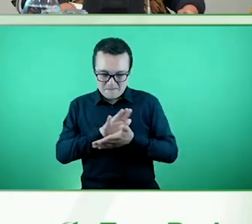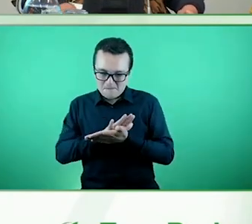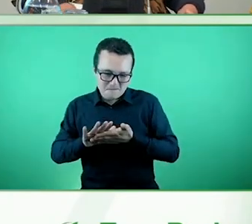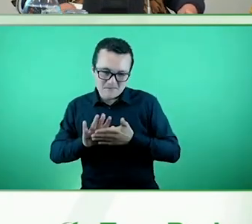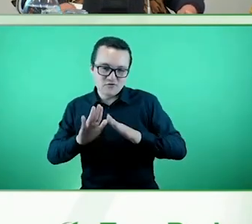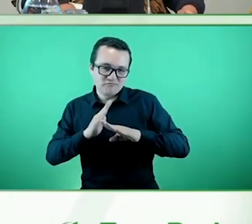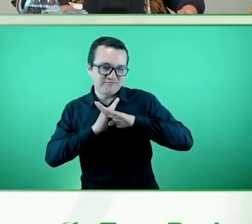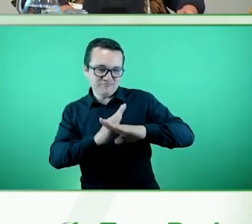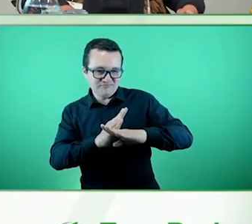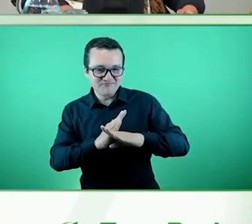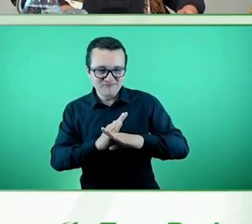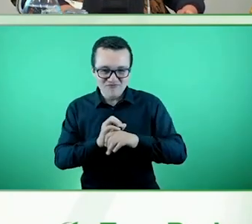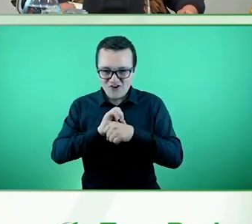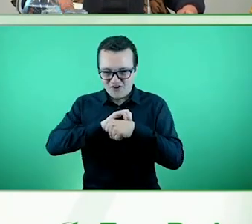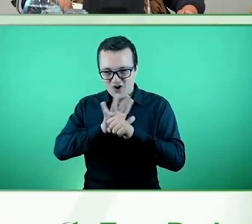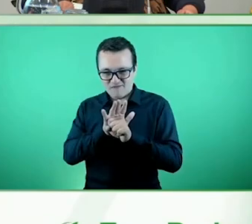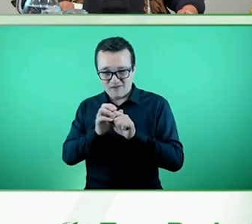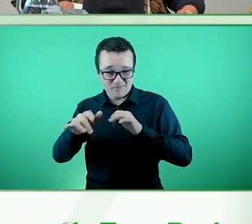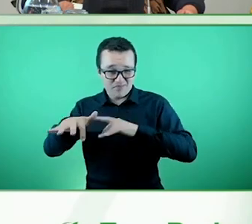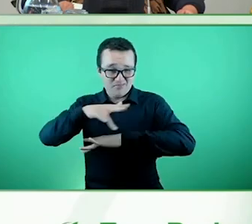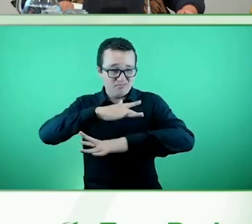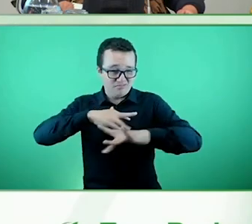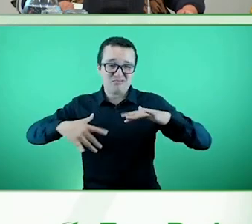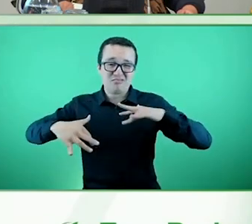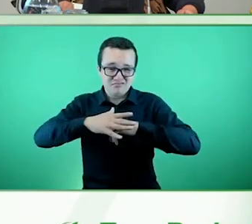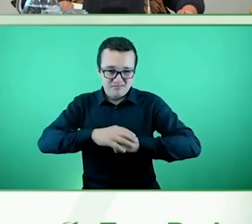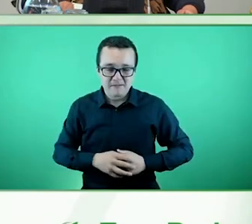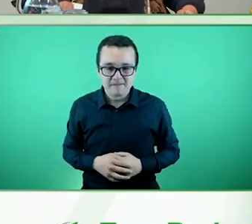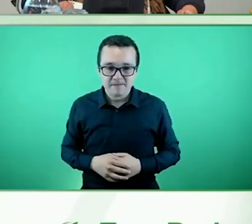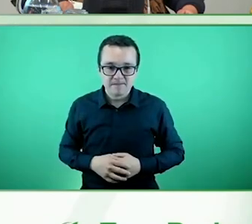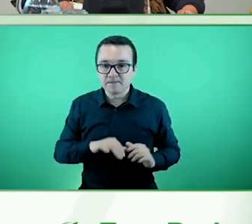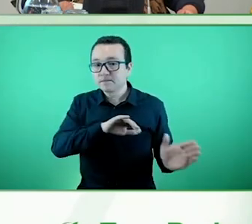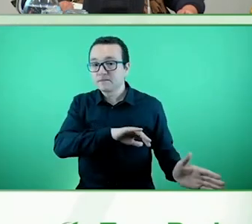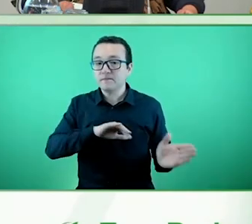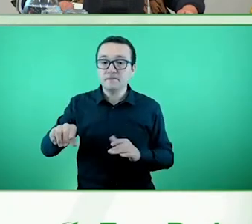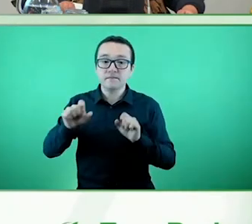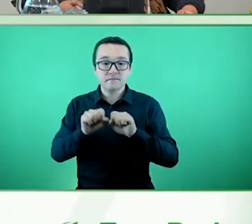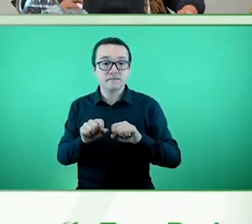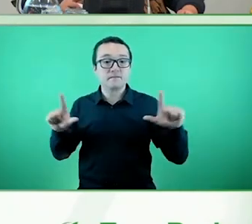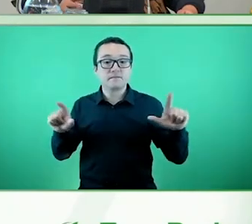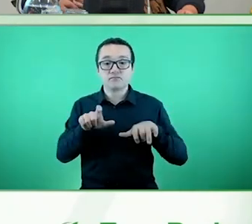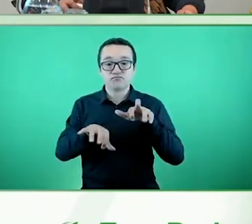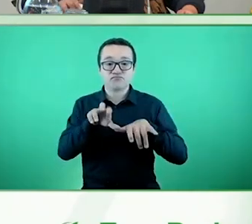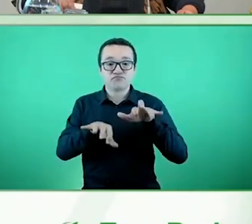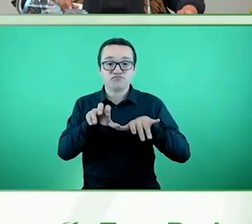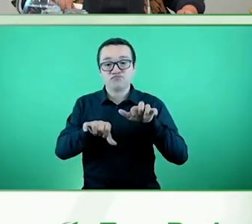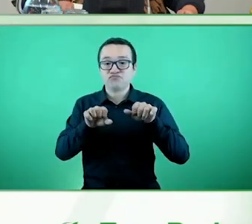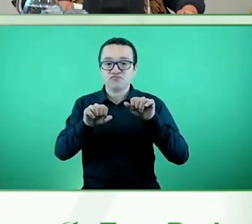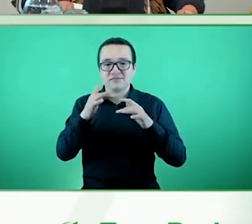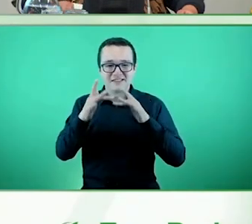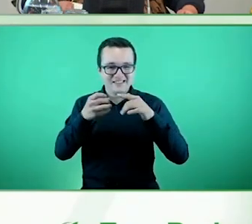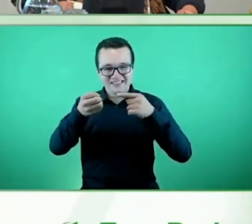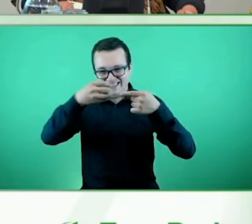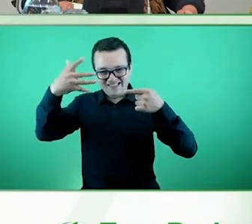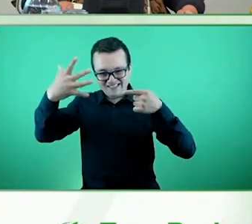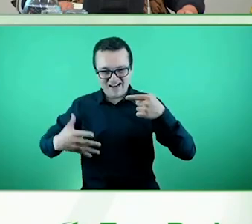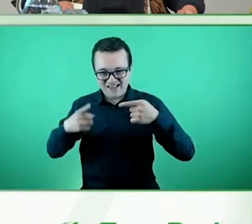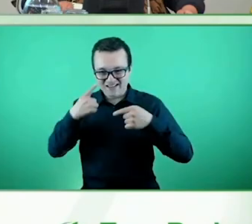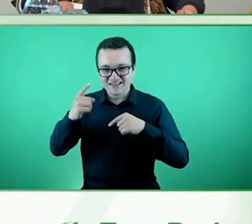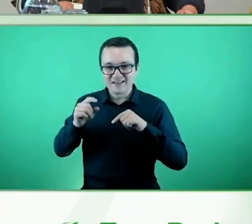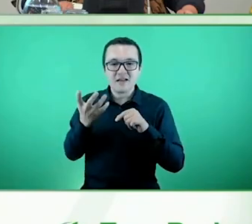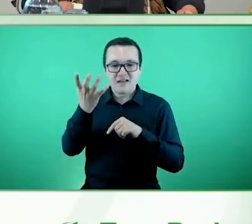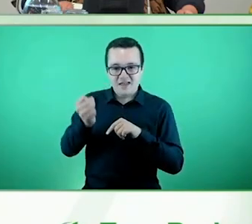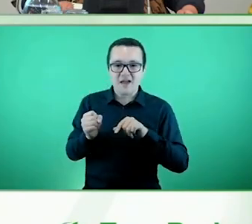Acá podemos ver la plataforma de ventas online. En la pantalla hay un mini video, ¿cierto?, que